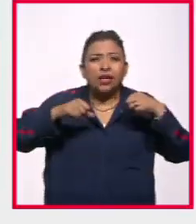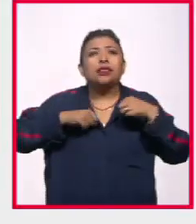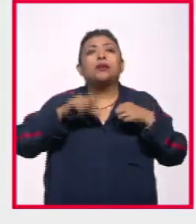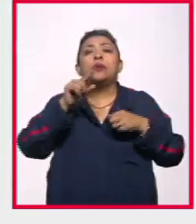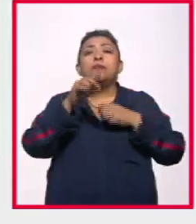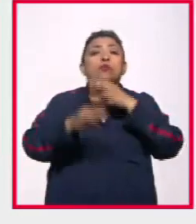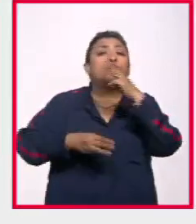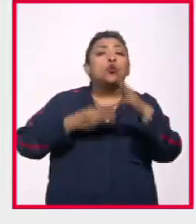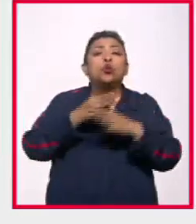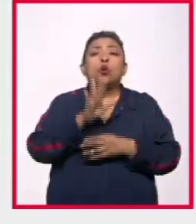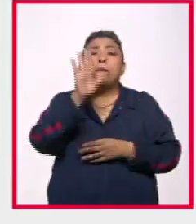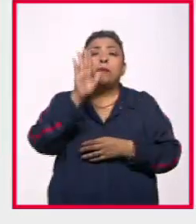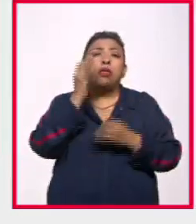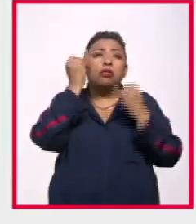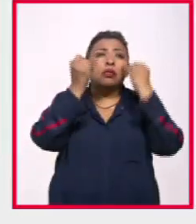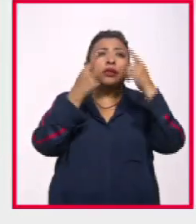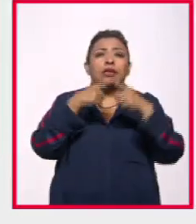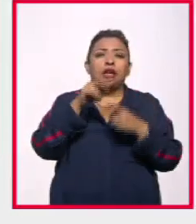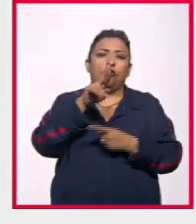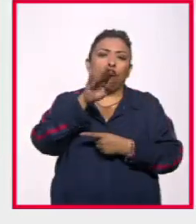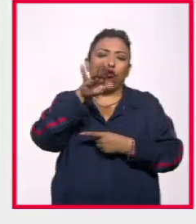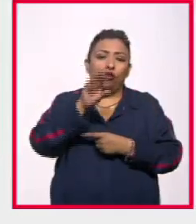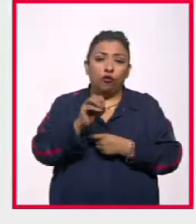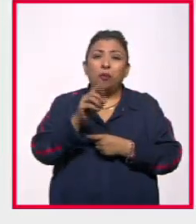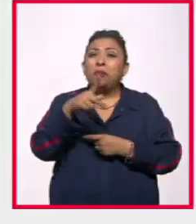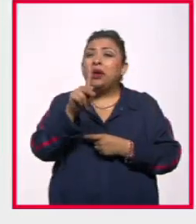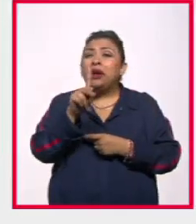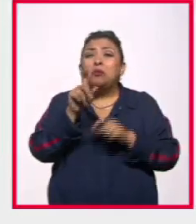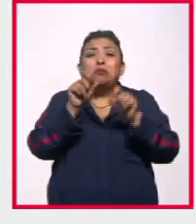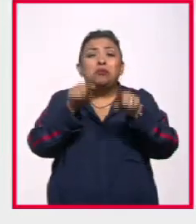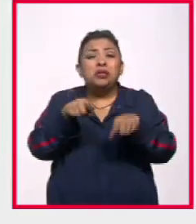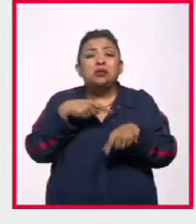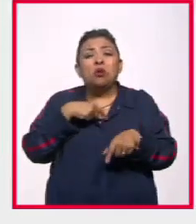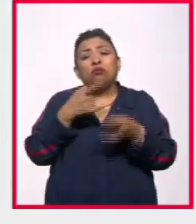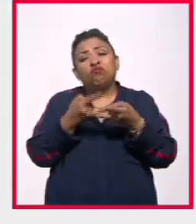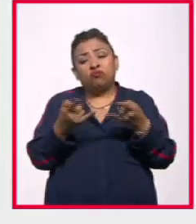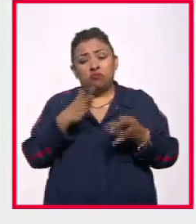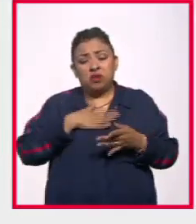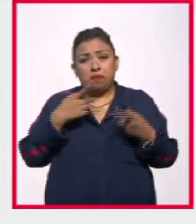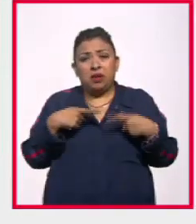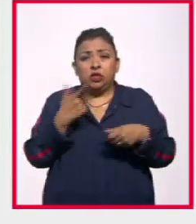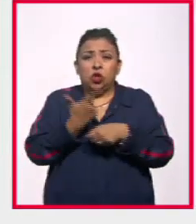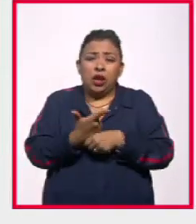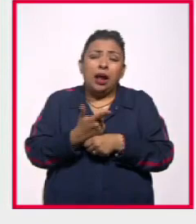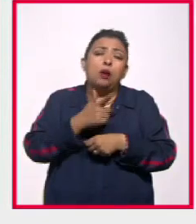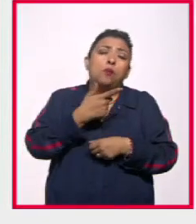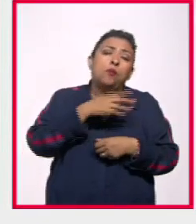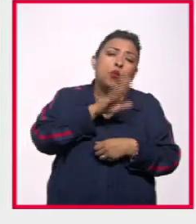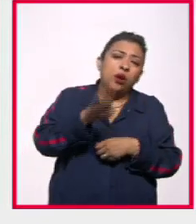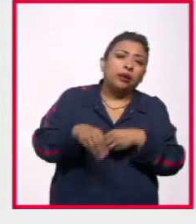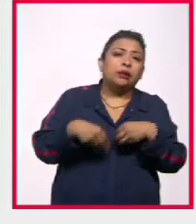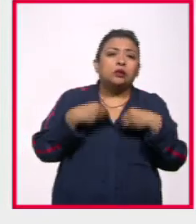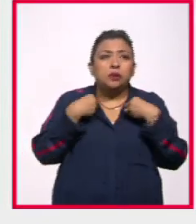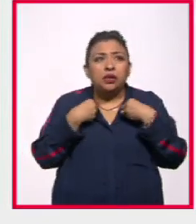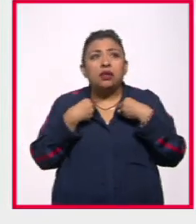un mundo que parece creado por Juan Rulfo, pero que no es otro que el de nuestro relato personal de muertes y vidas, de presencias y